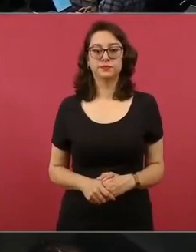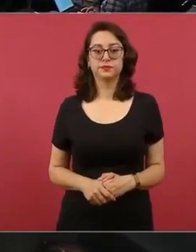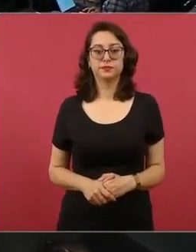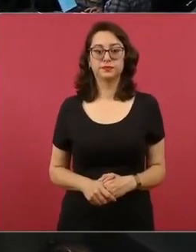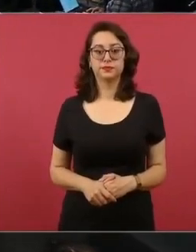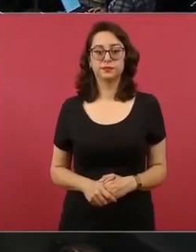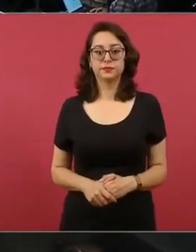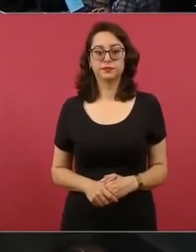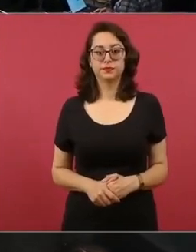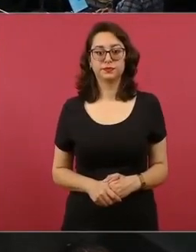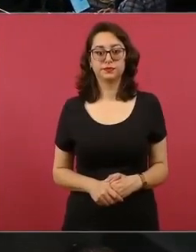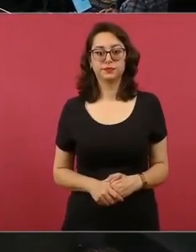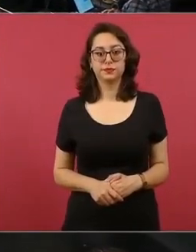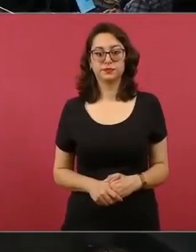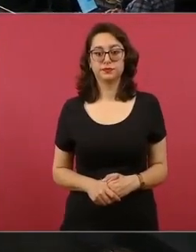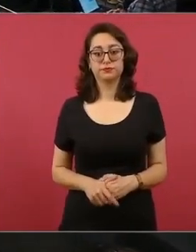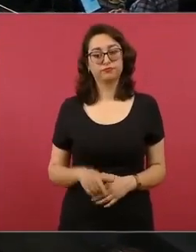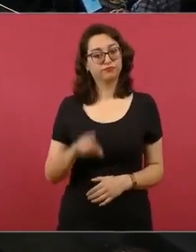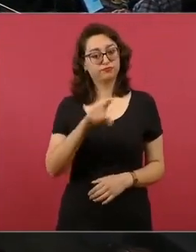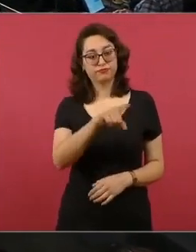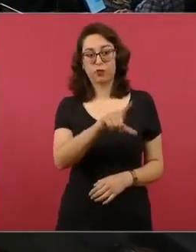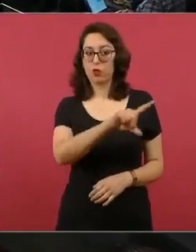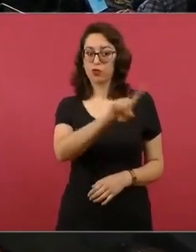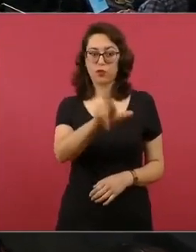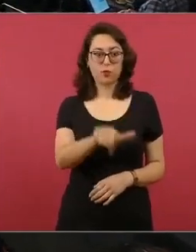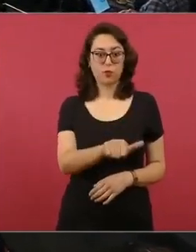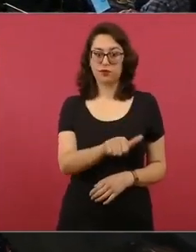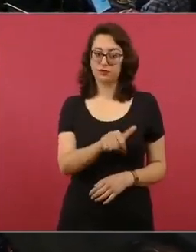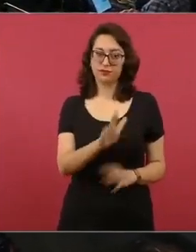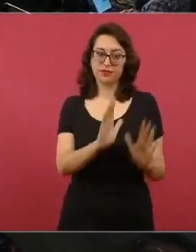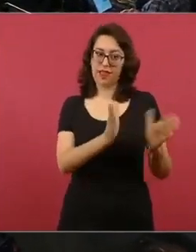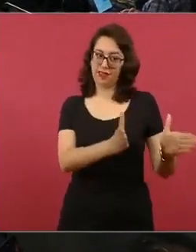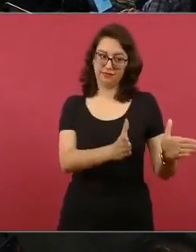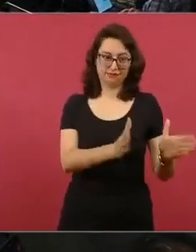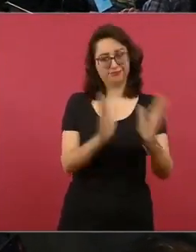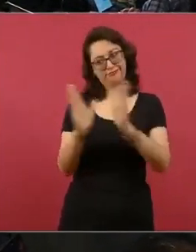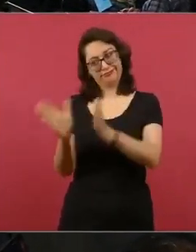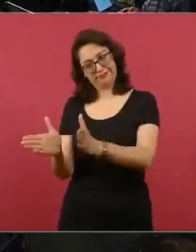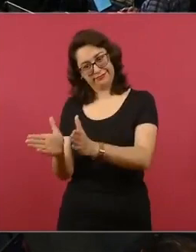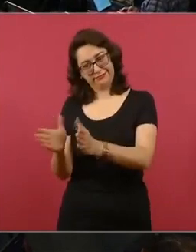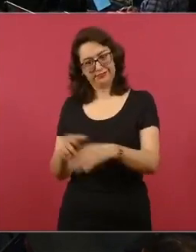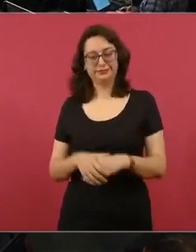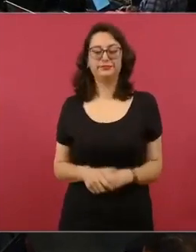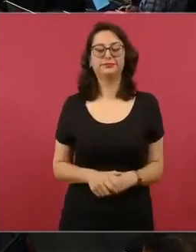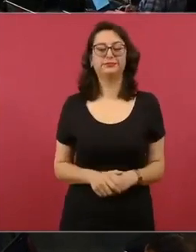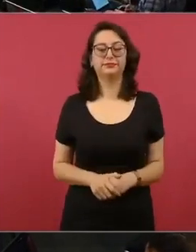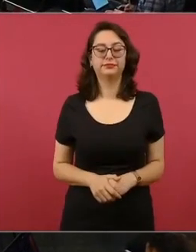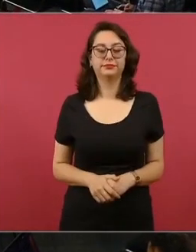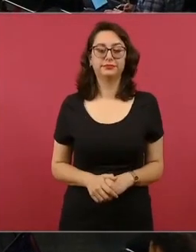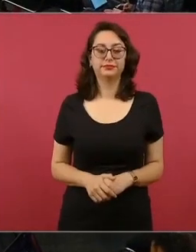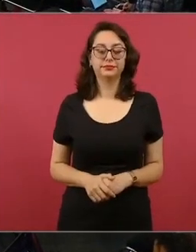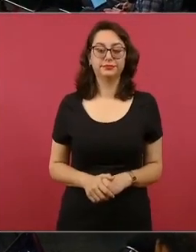Te vas a quedar, vamos a irnos acá, para el otro extremo.